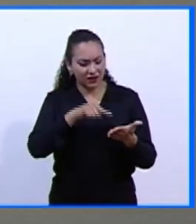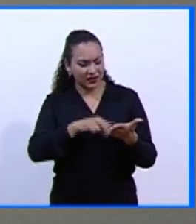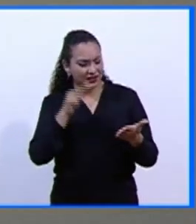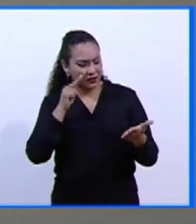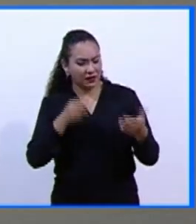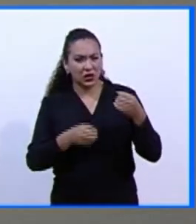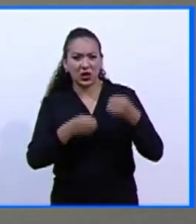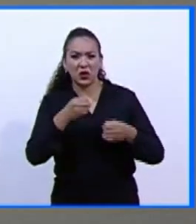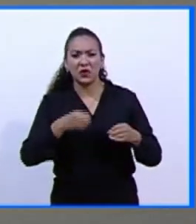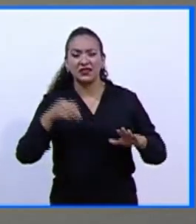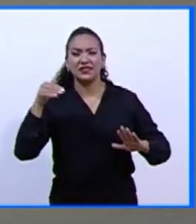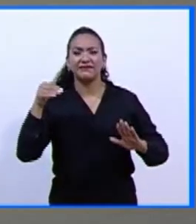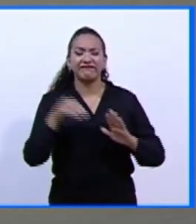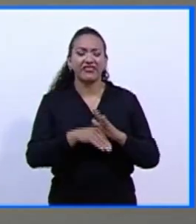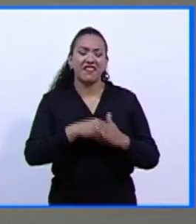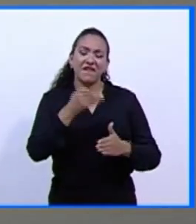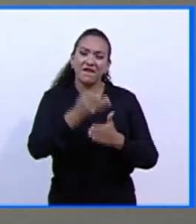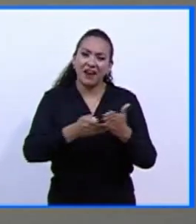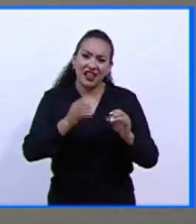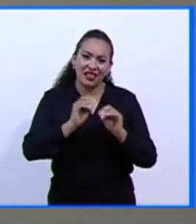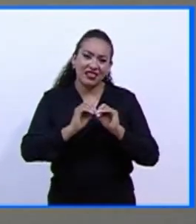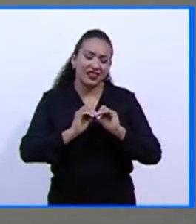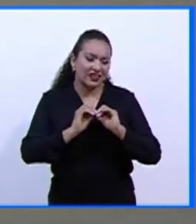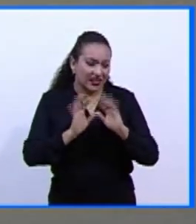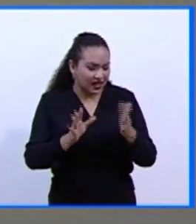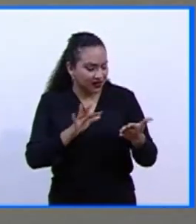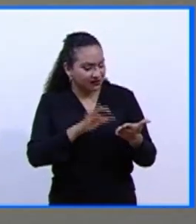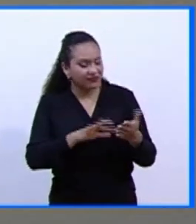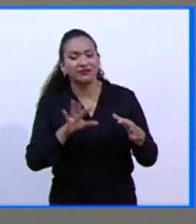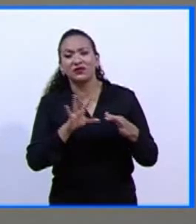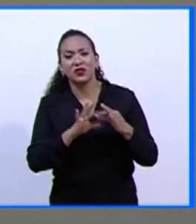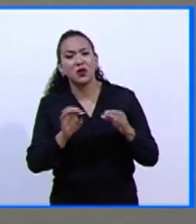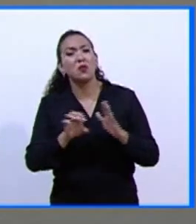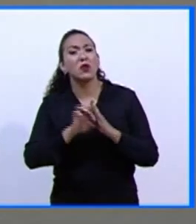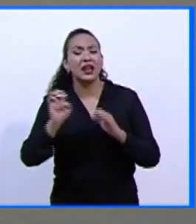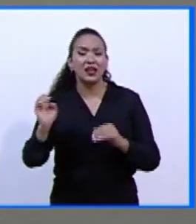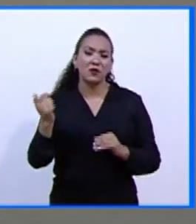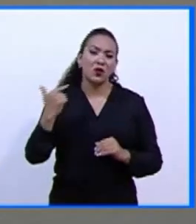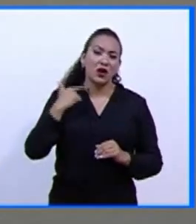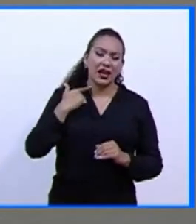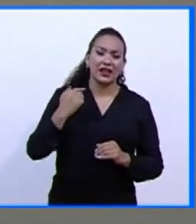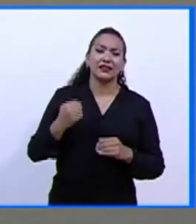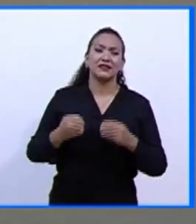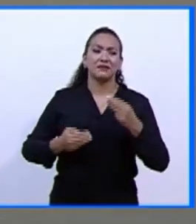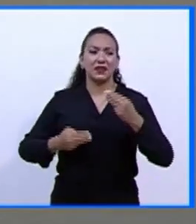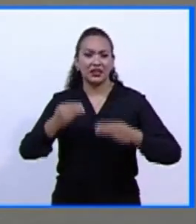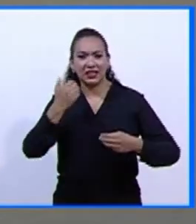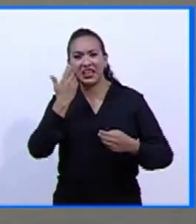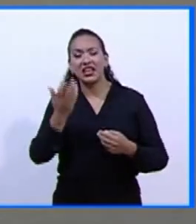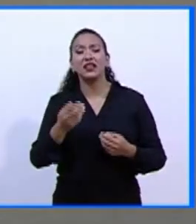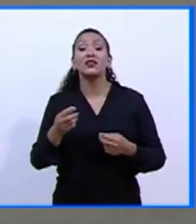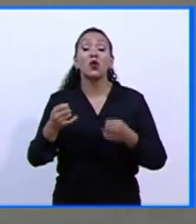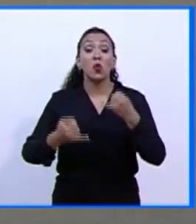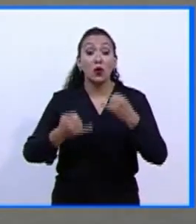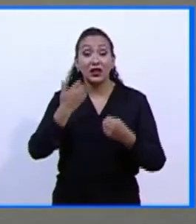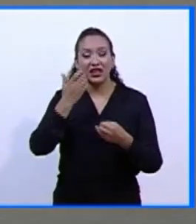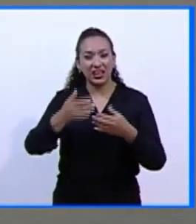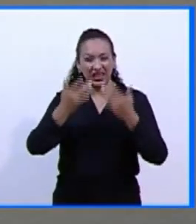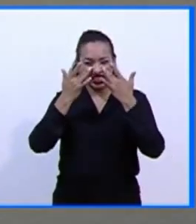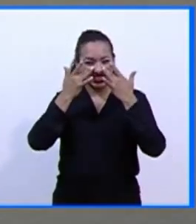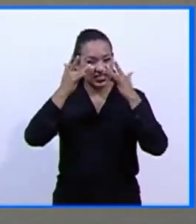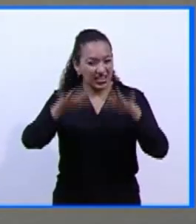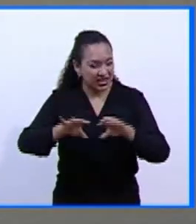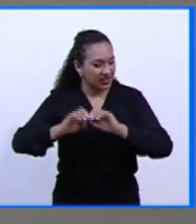como consecuencia de numerosas renuncias de magistrados y jueces que prefieren un retiro decoroso